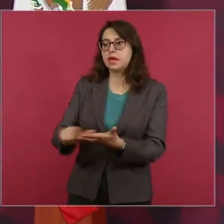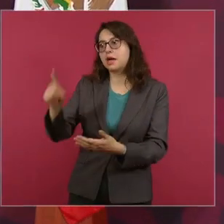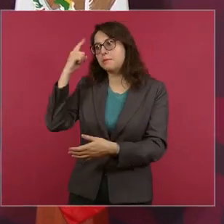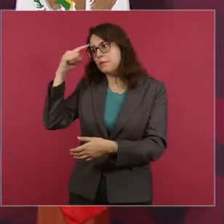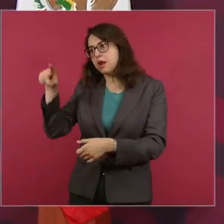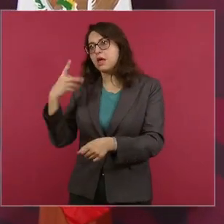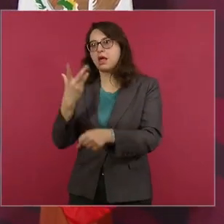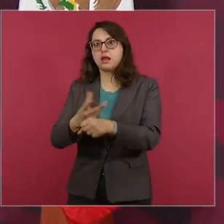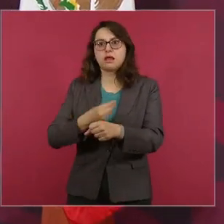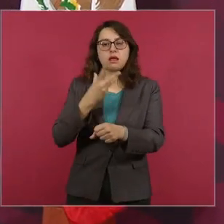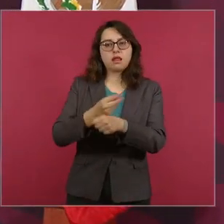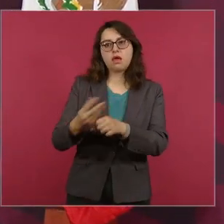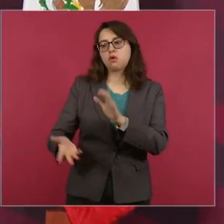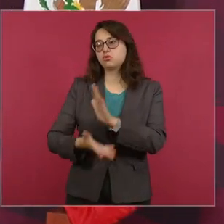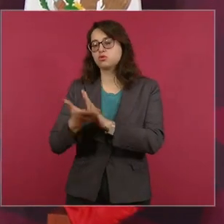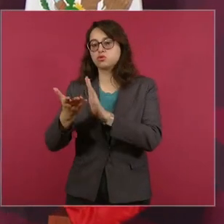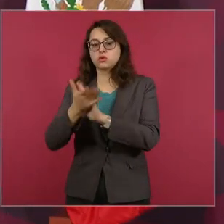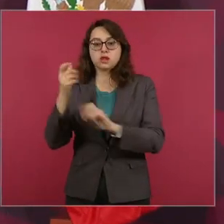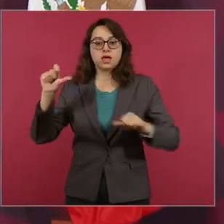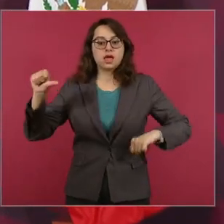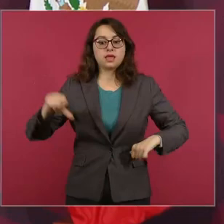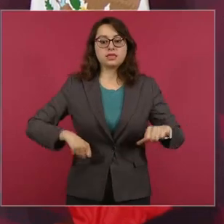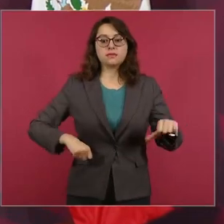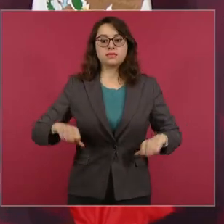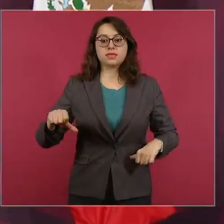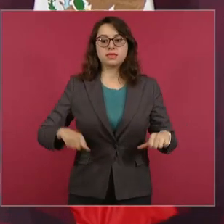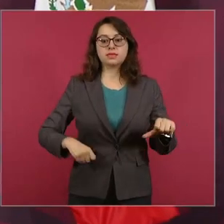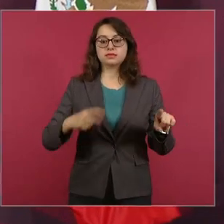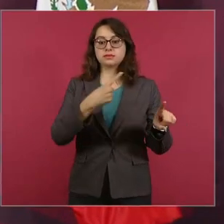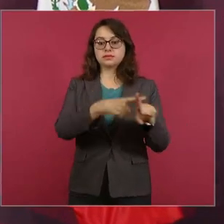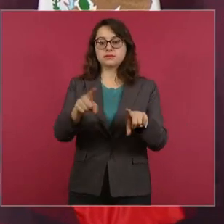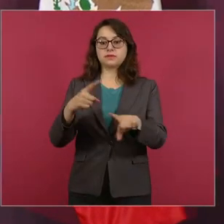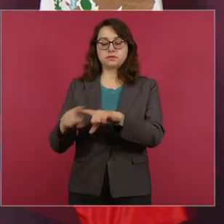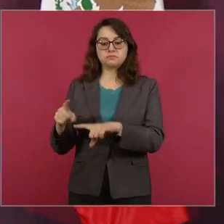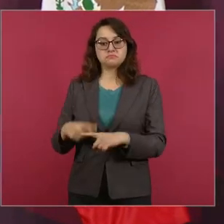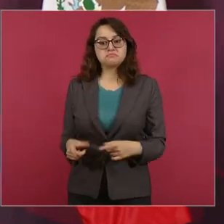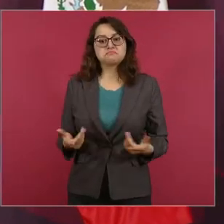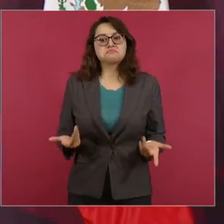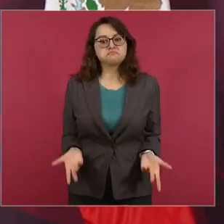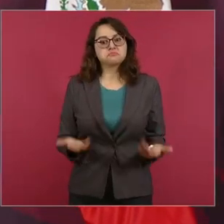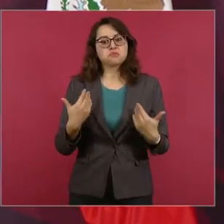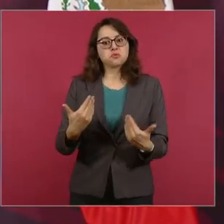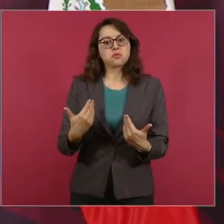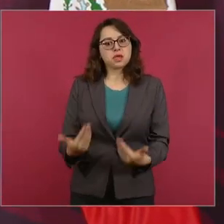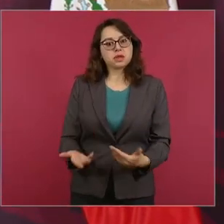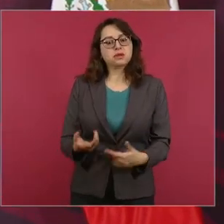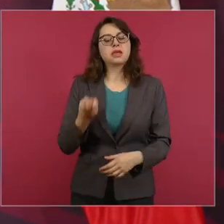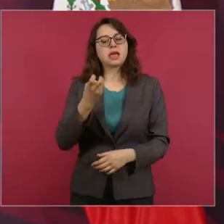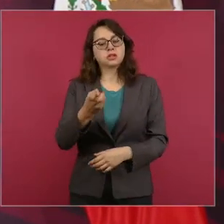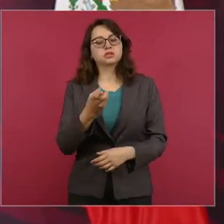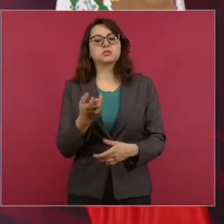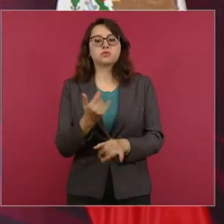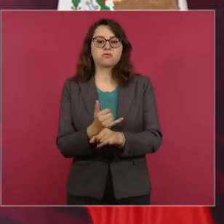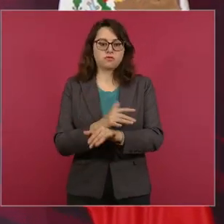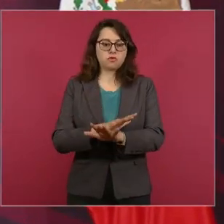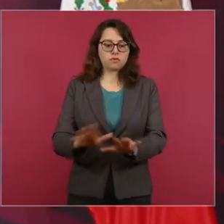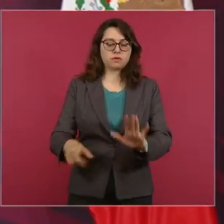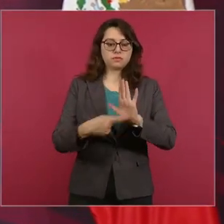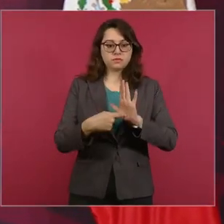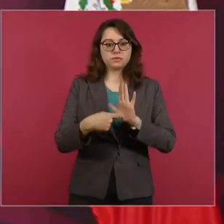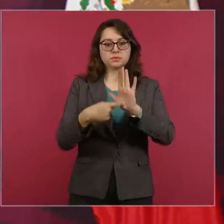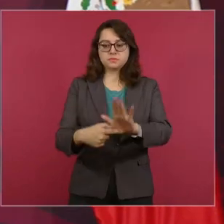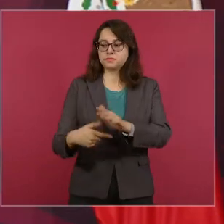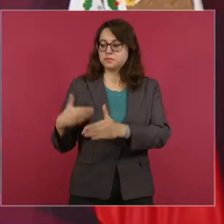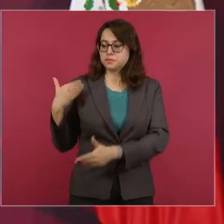y en otras actividades. En fin, vamos a tener el informe del día de hoy de